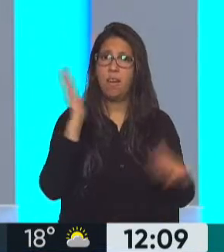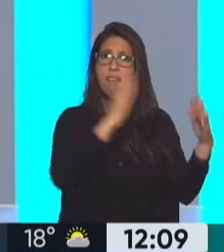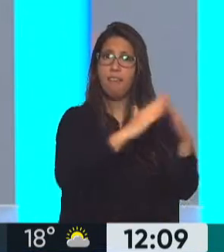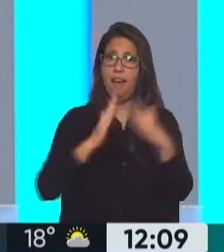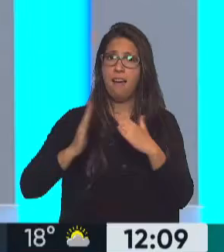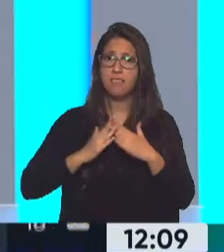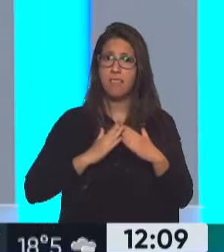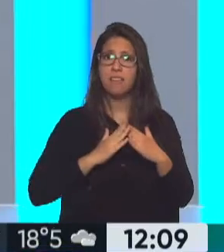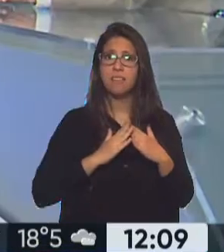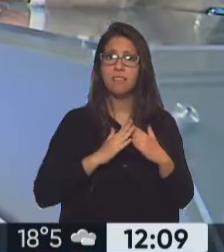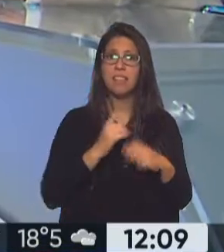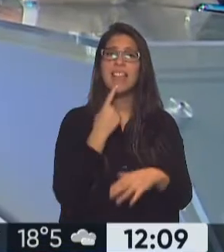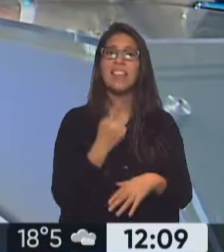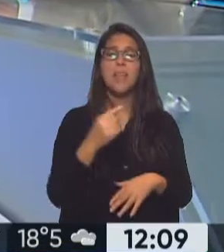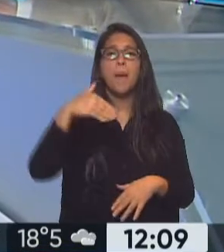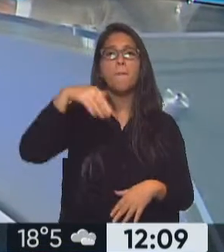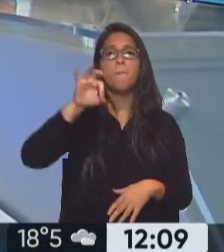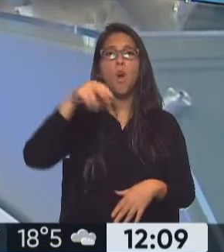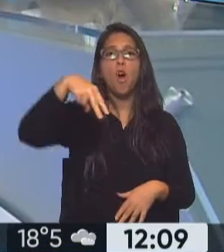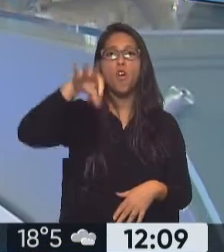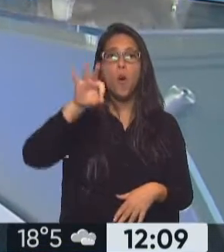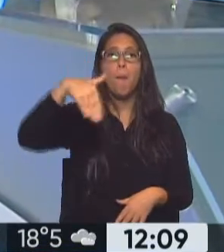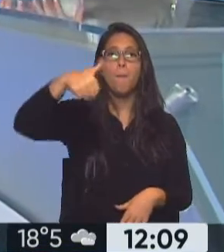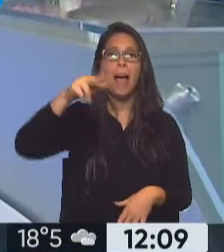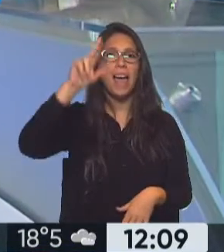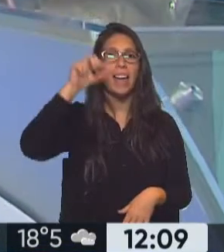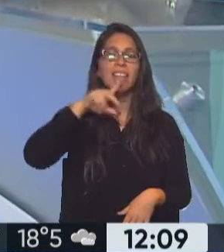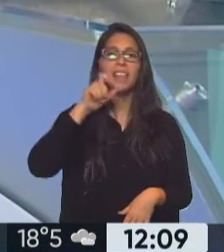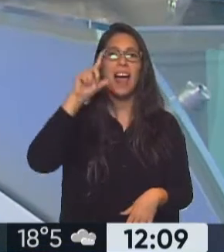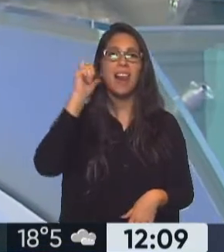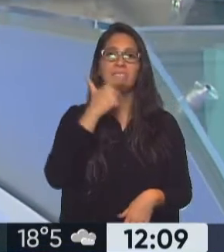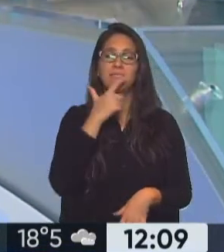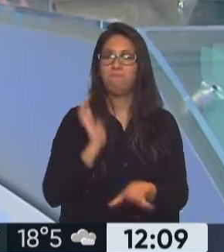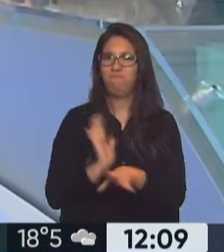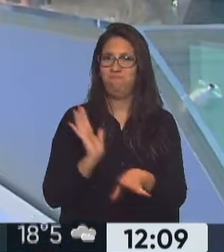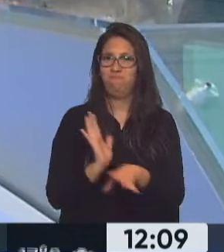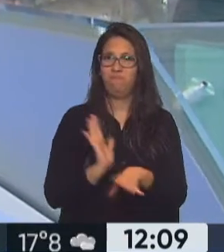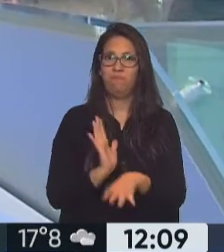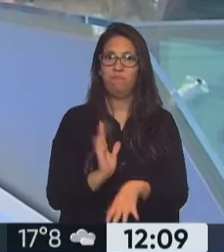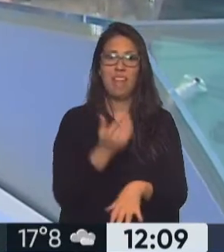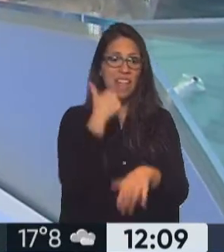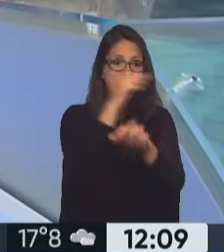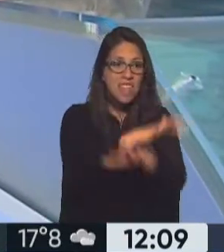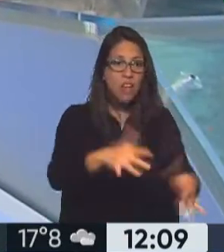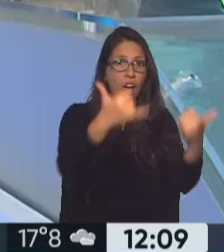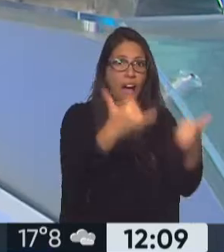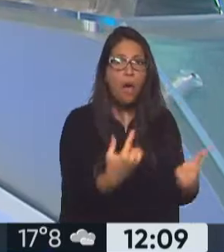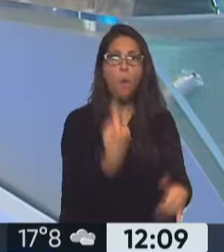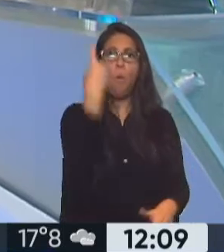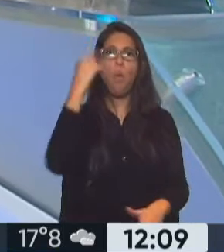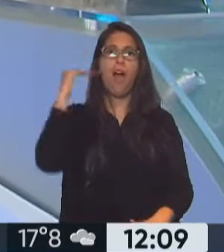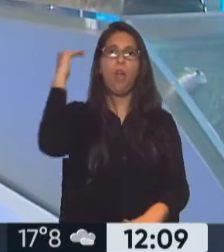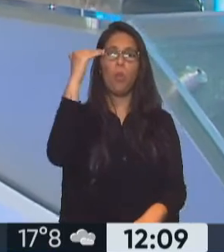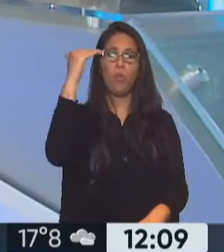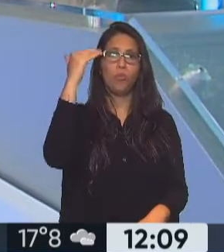hogares que justamente les decimos monomarentales, porque son hogares con niños, niñas y adolescentes que están a cargo de una sola persona adulta, que en